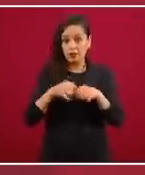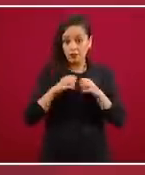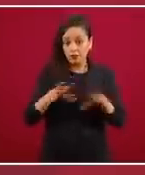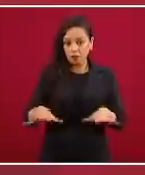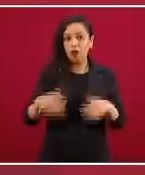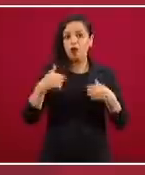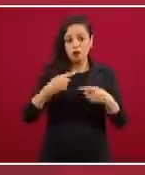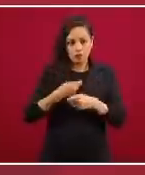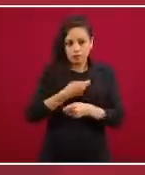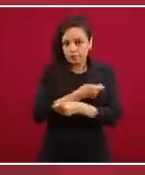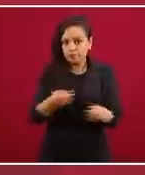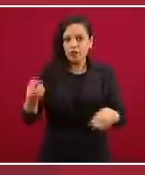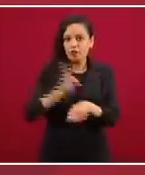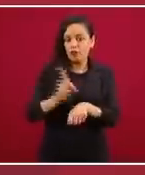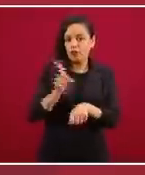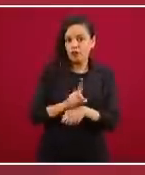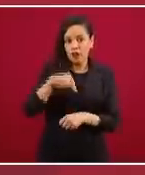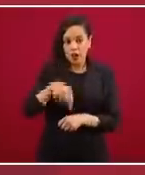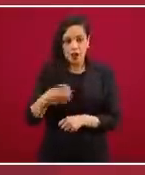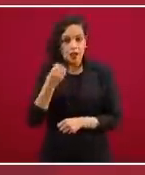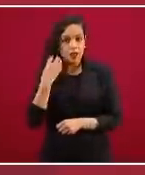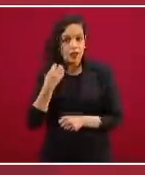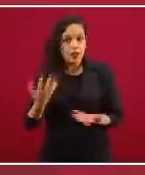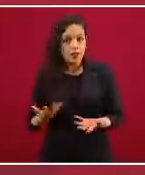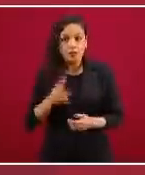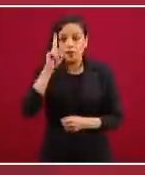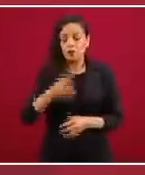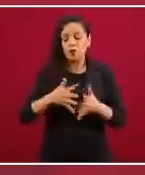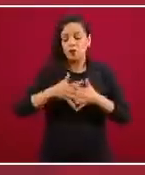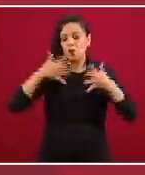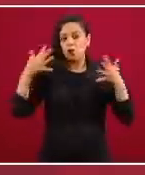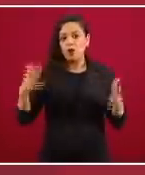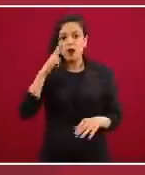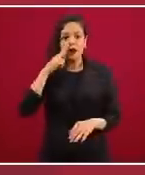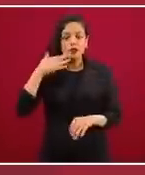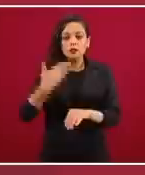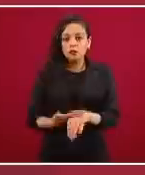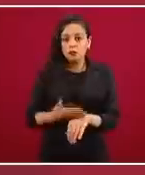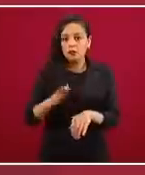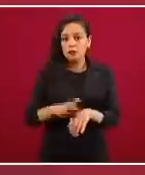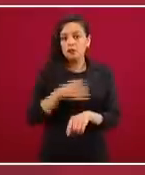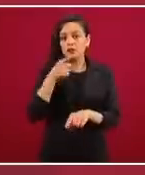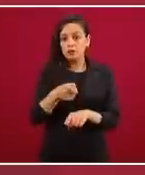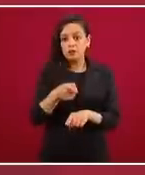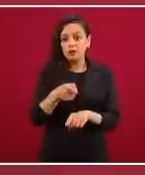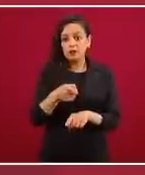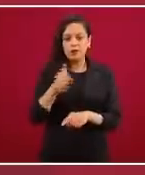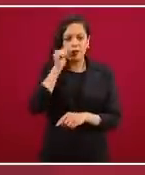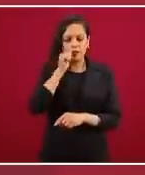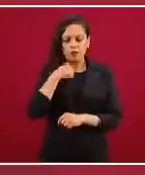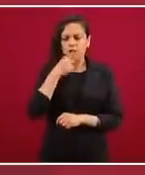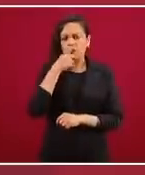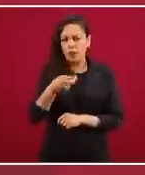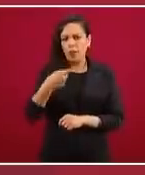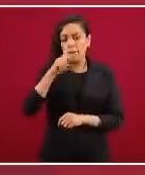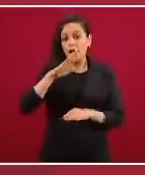responsabilidad, porque finalmente en el manejo de una epidemia, como hemos dicho siempre, pero desde el inicio de la epidemia con